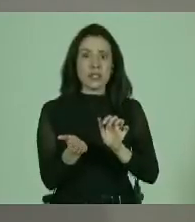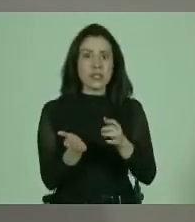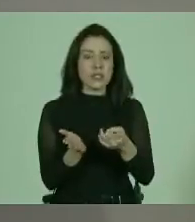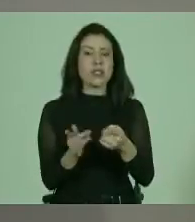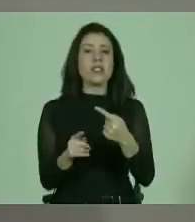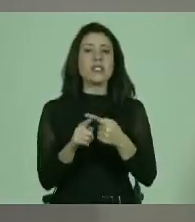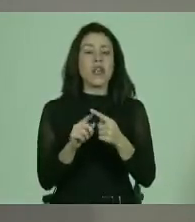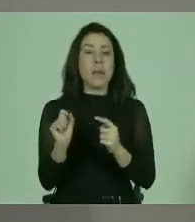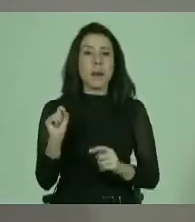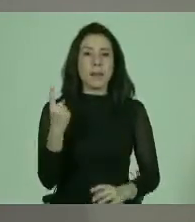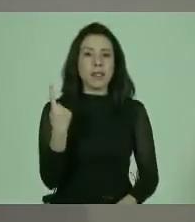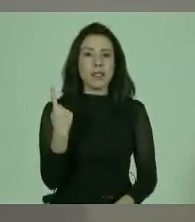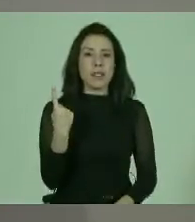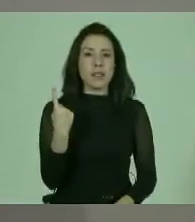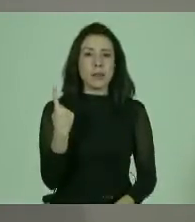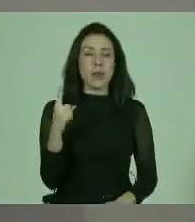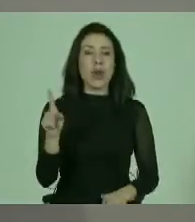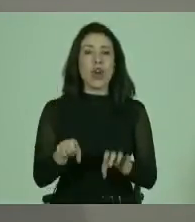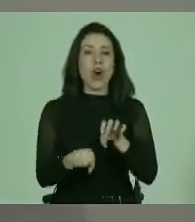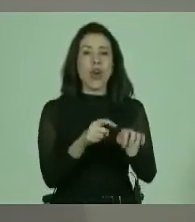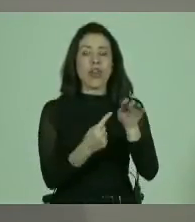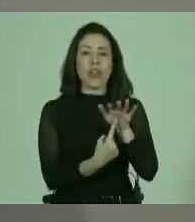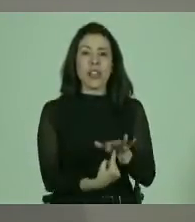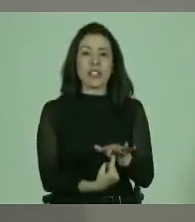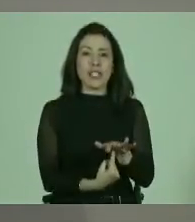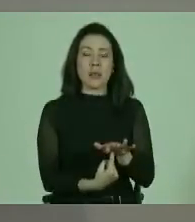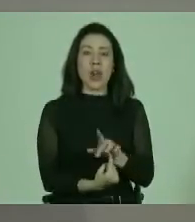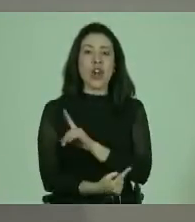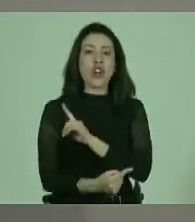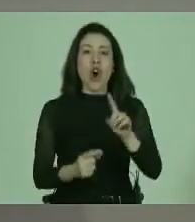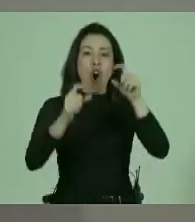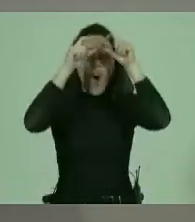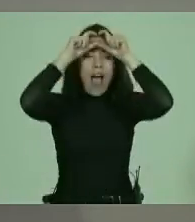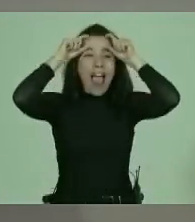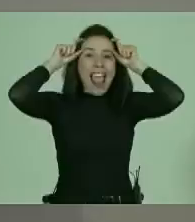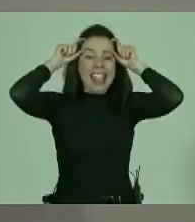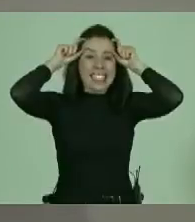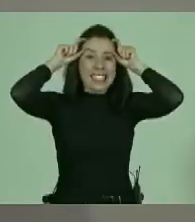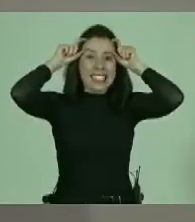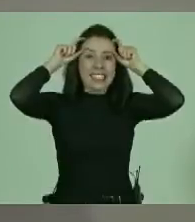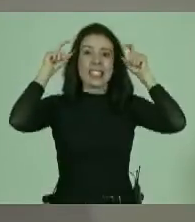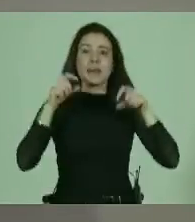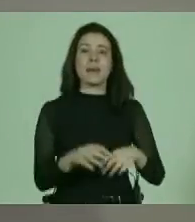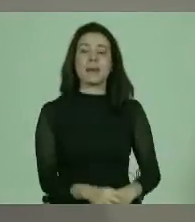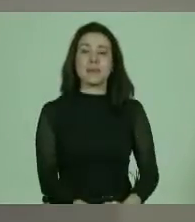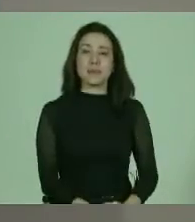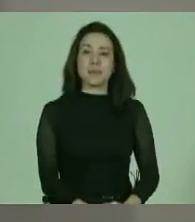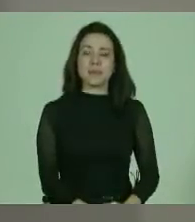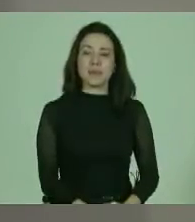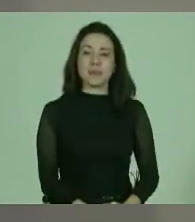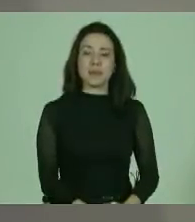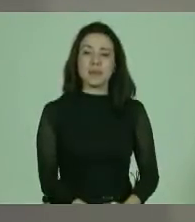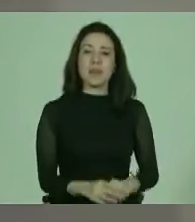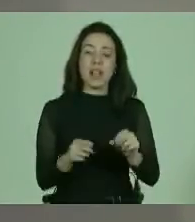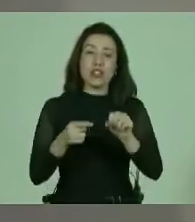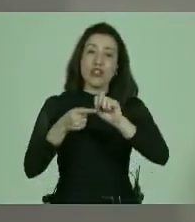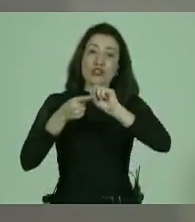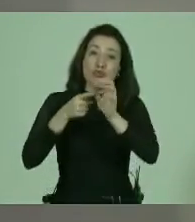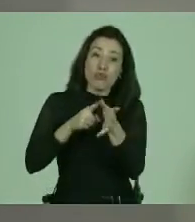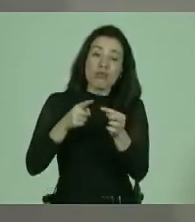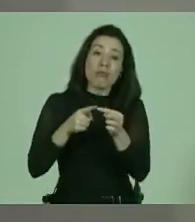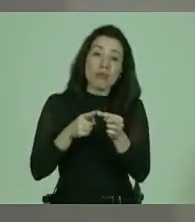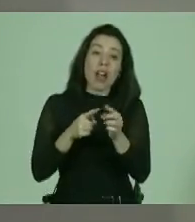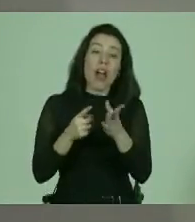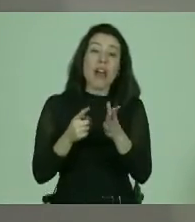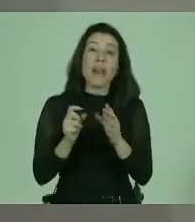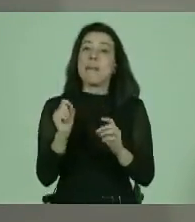llamado principio de no discriminación y no estigmatización claro estos son derivaciones obvias